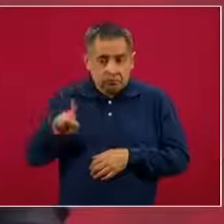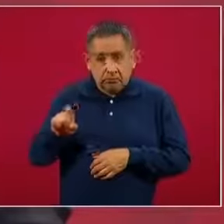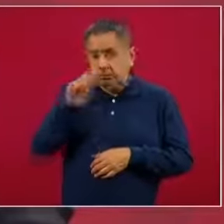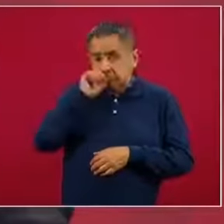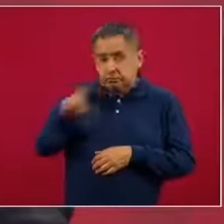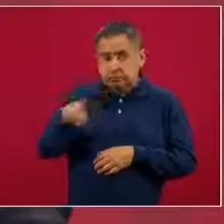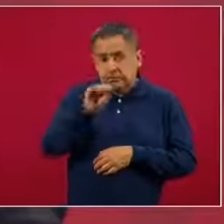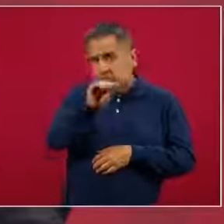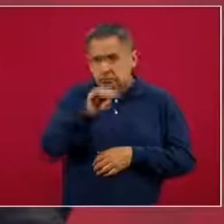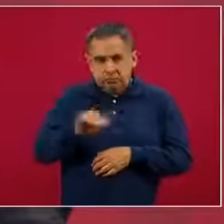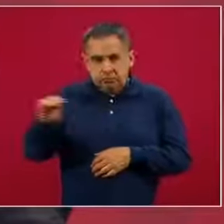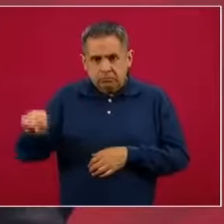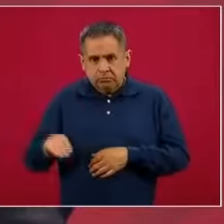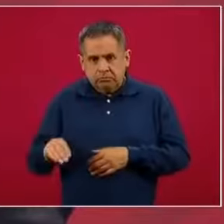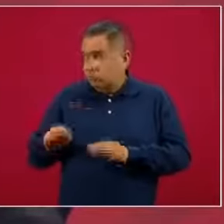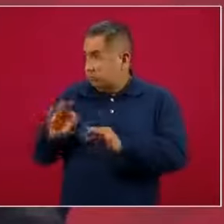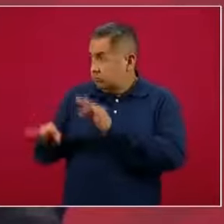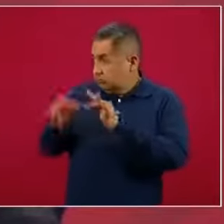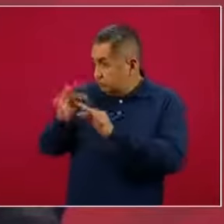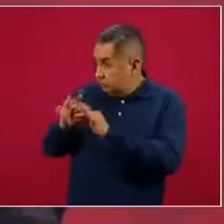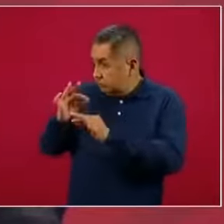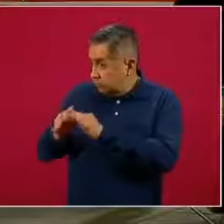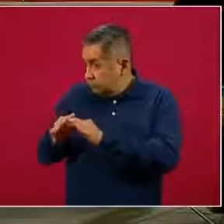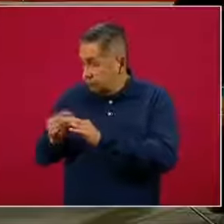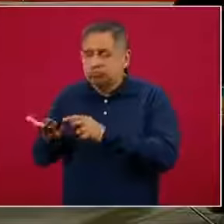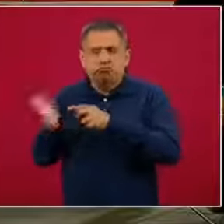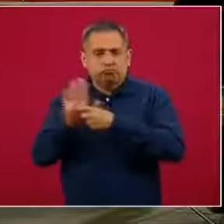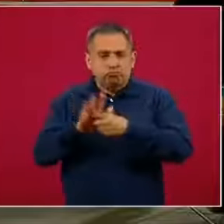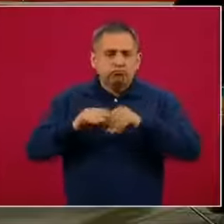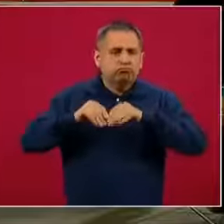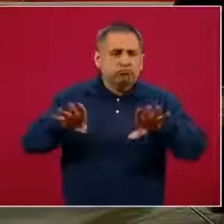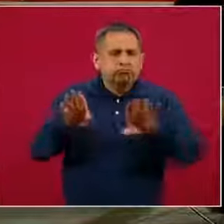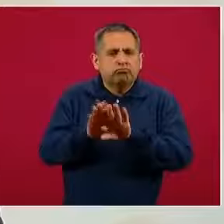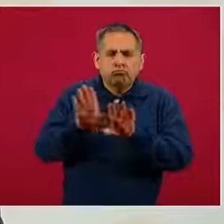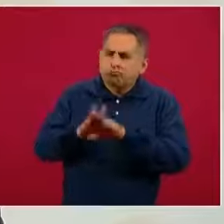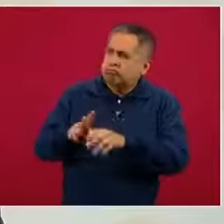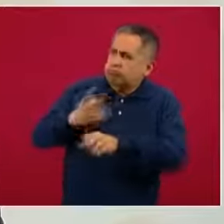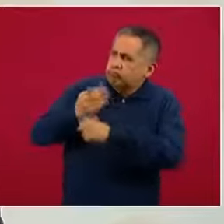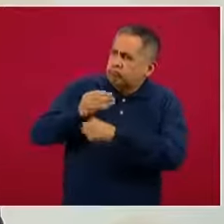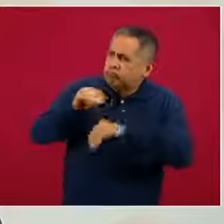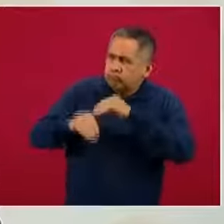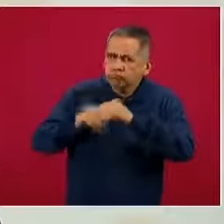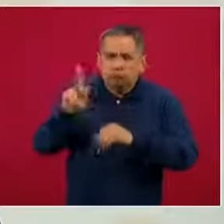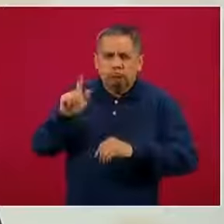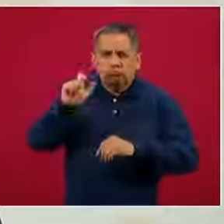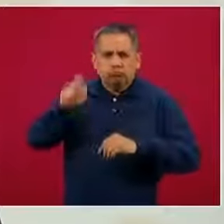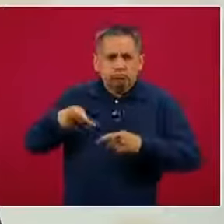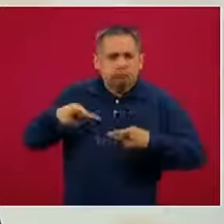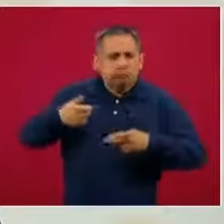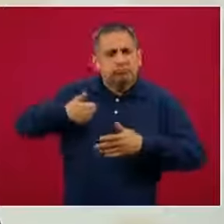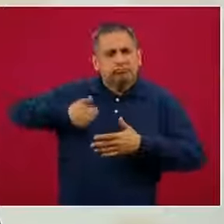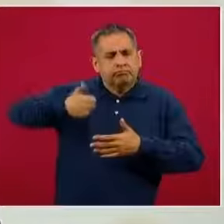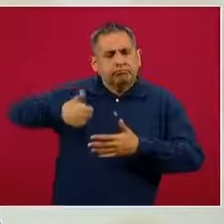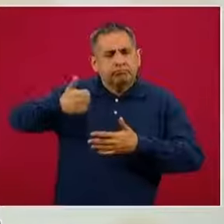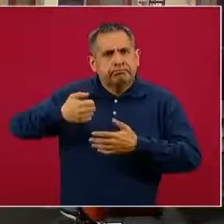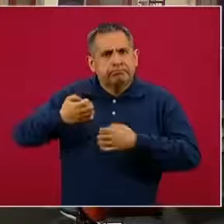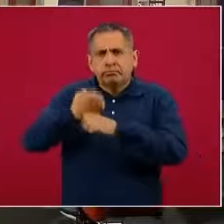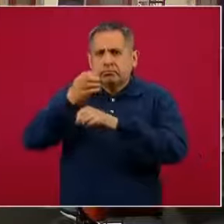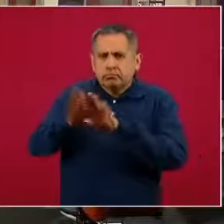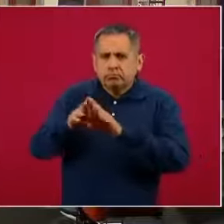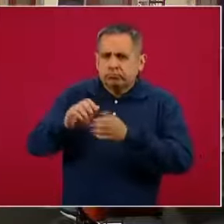Y con todo gusto, en otra oportunidad podemos traer cómo es el plan en cada uno de estos